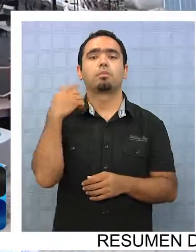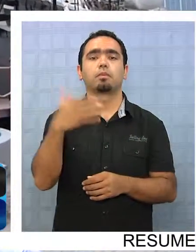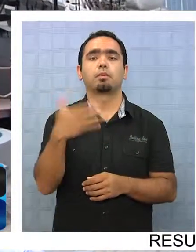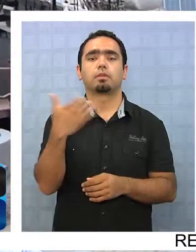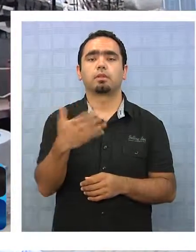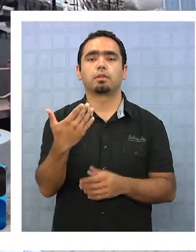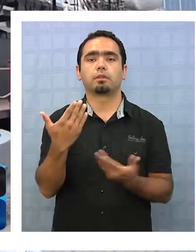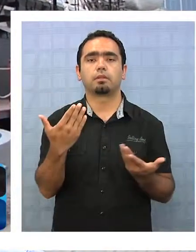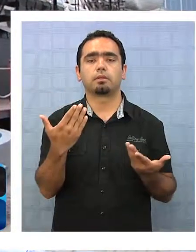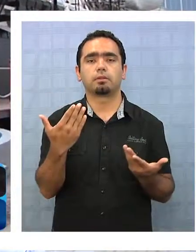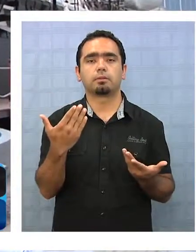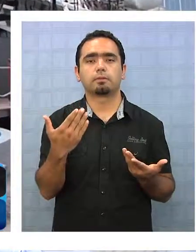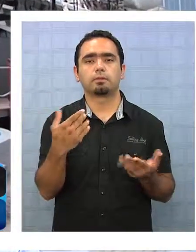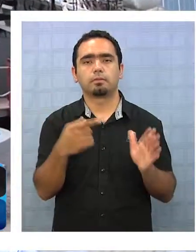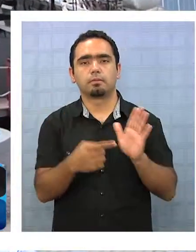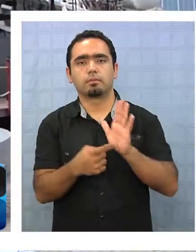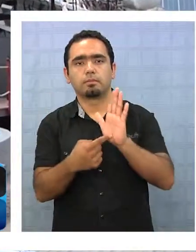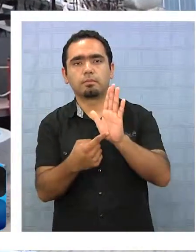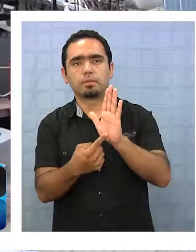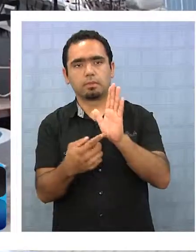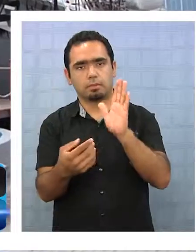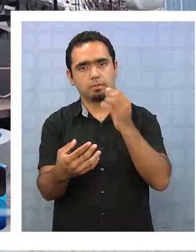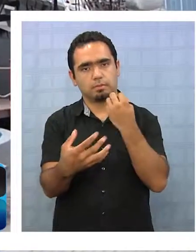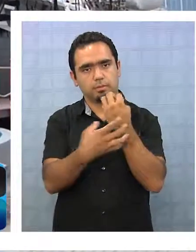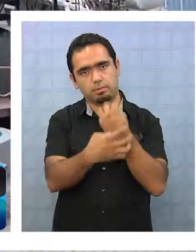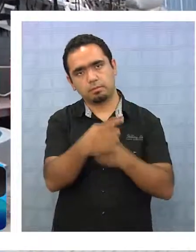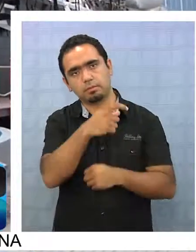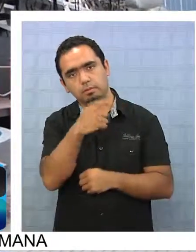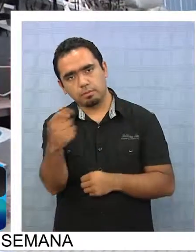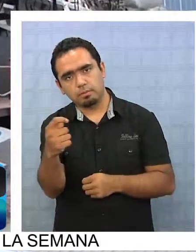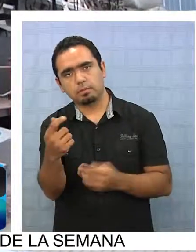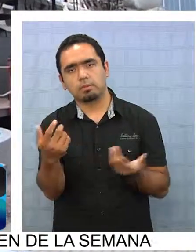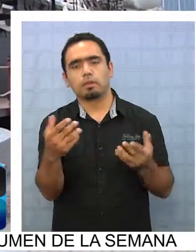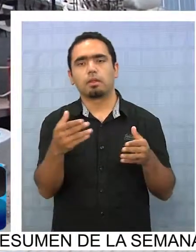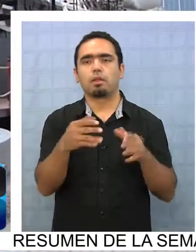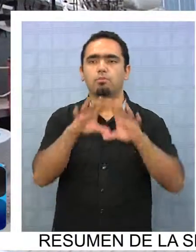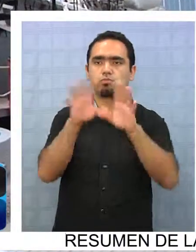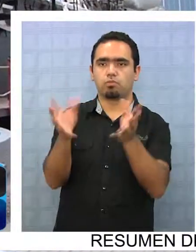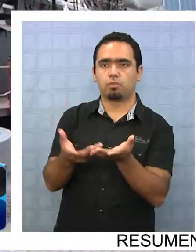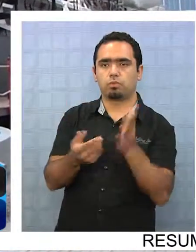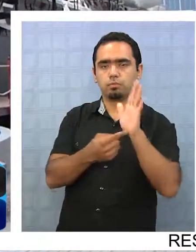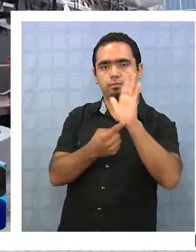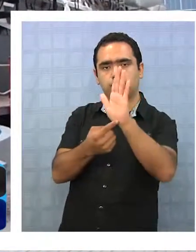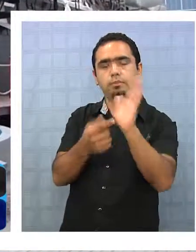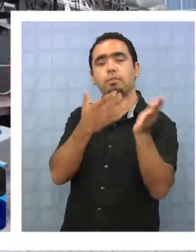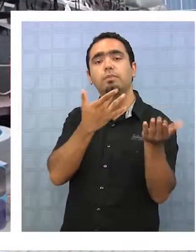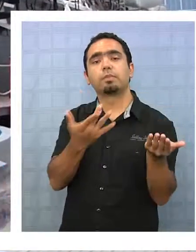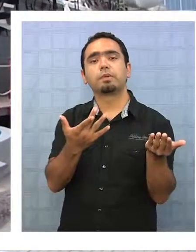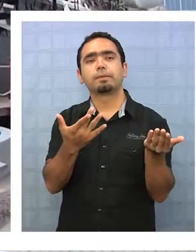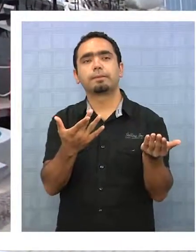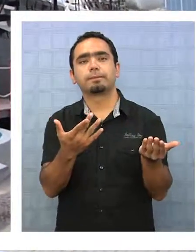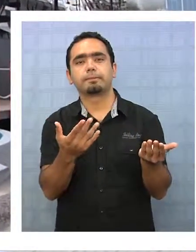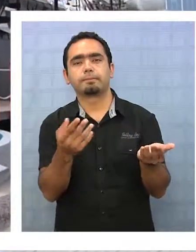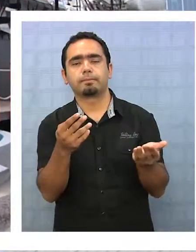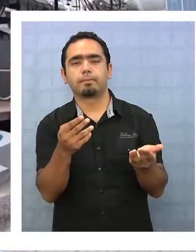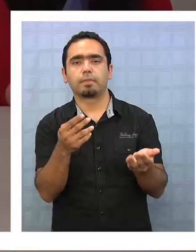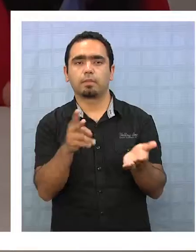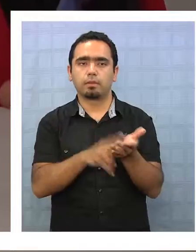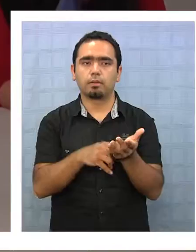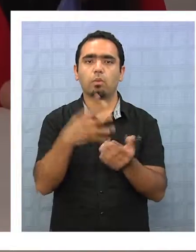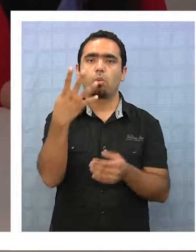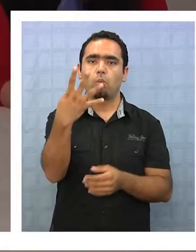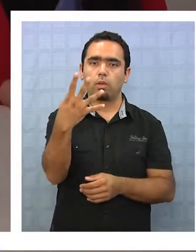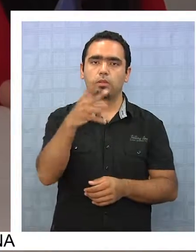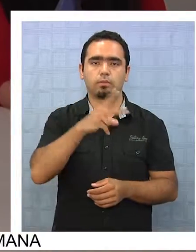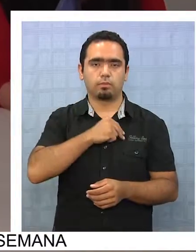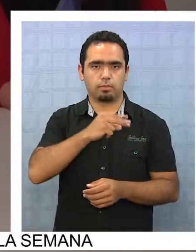que muestra a nuestra región, a Iquique, lo muestra al resto del mundo, porque ya el hecho de recibir 4 premios